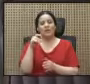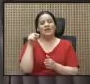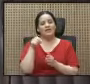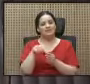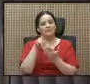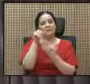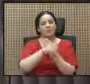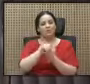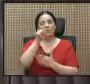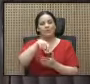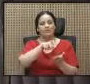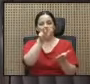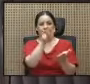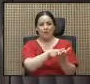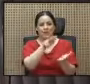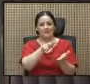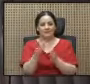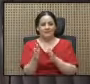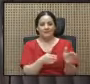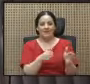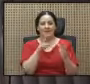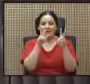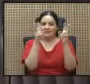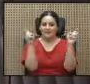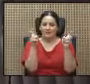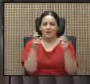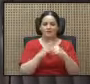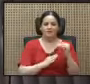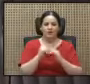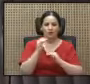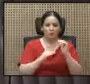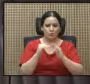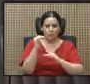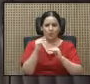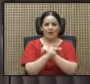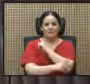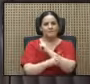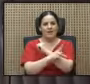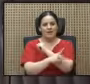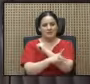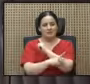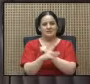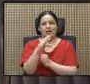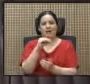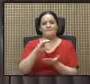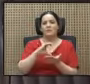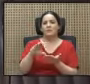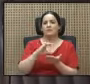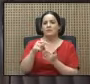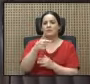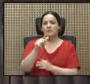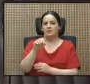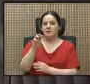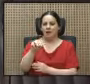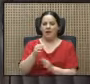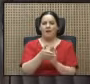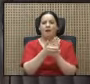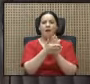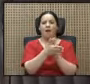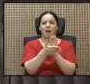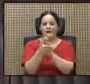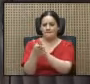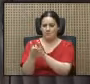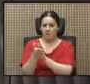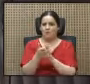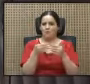En el tema de infraestructura, el país ha invertido en la GAM y yo aplaudo que se invierta en